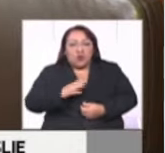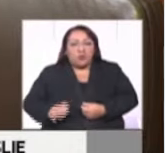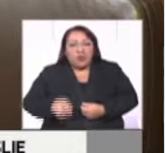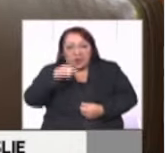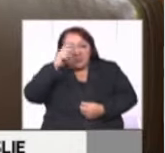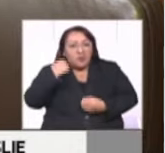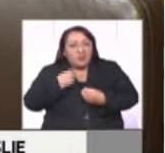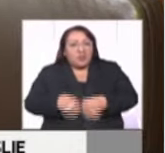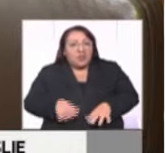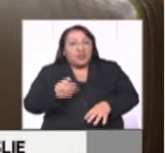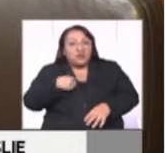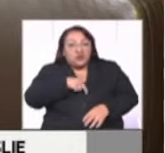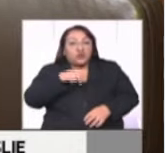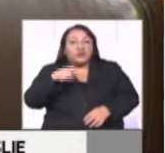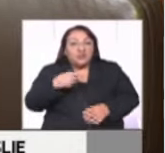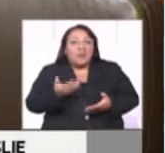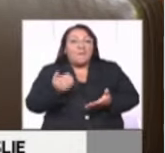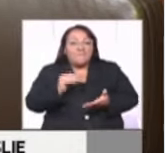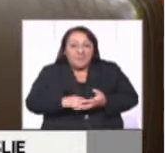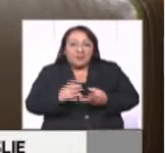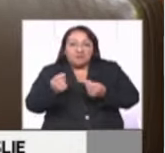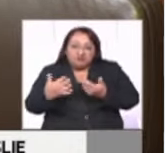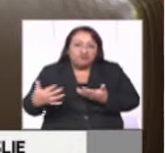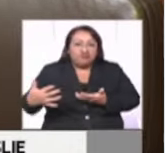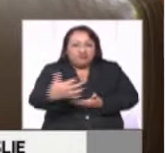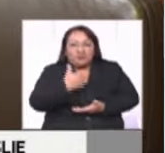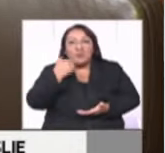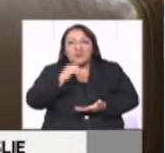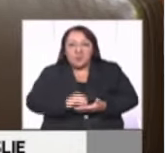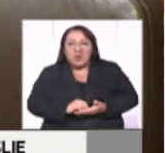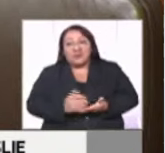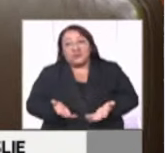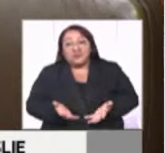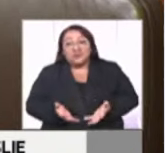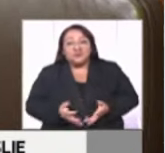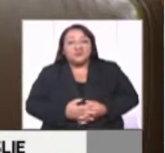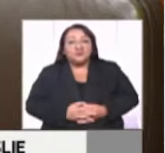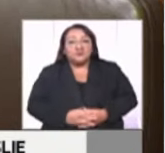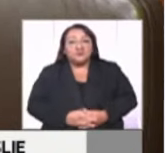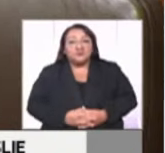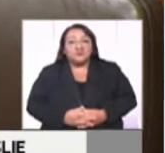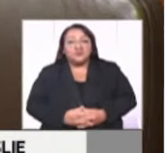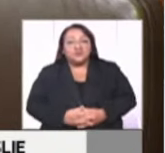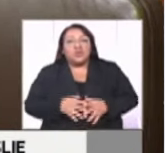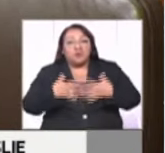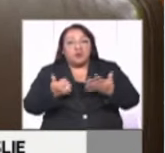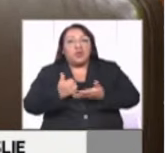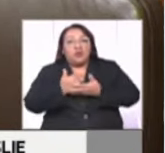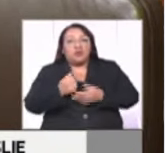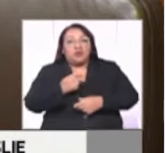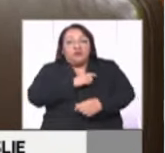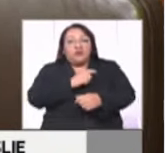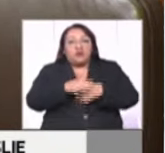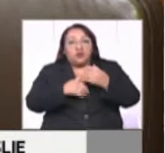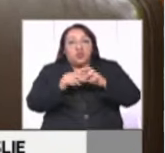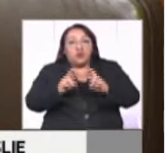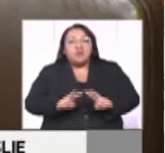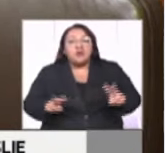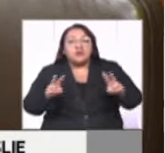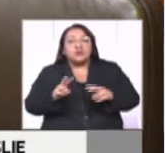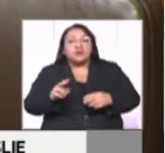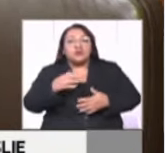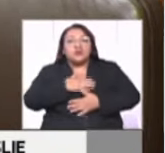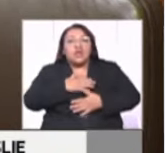creo que lo que necesitamos más bien el Estado es generar un conjunto de recursos que permitan el fortalecimiento del valor